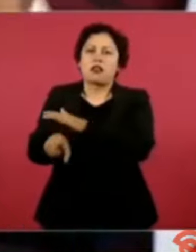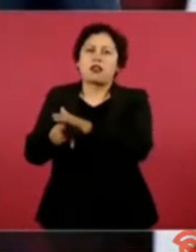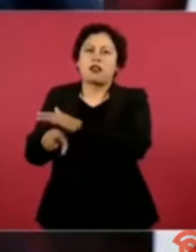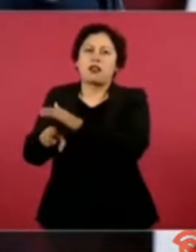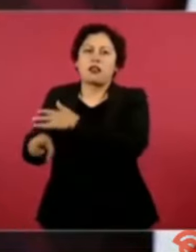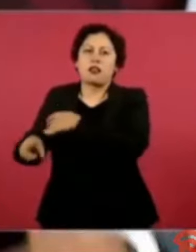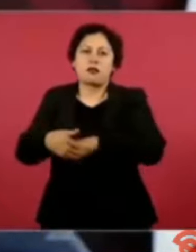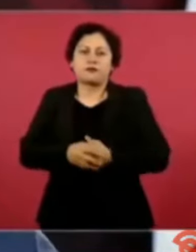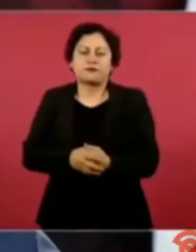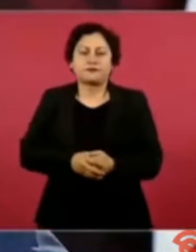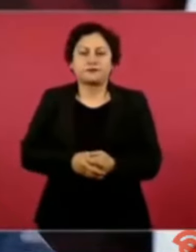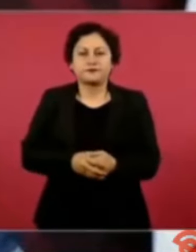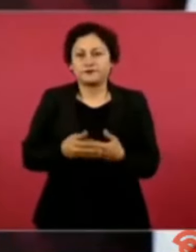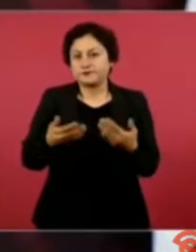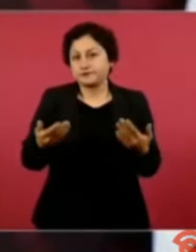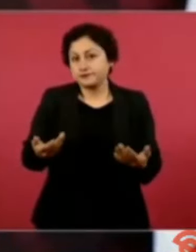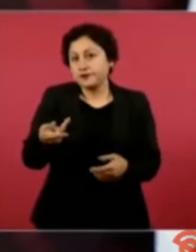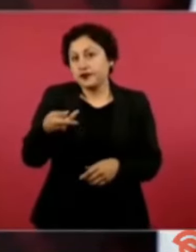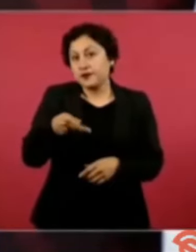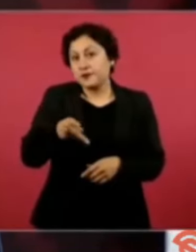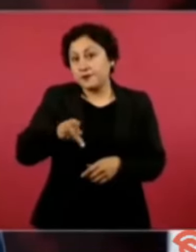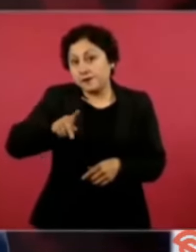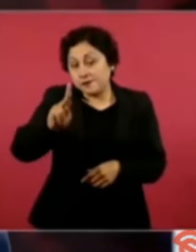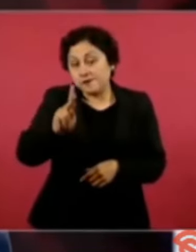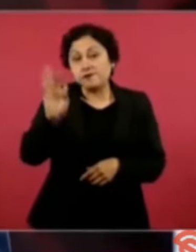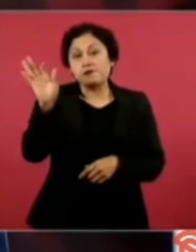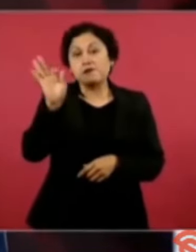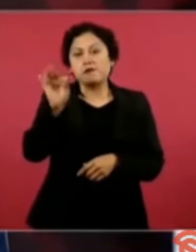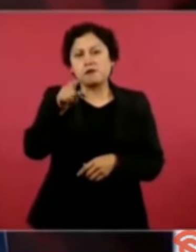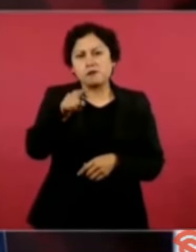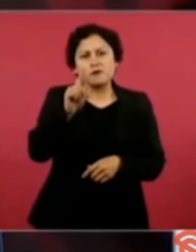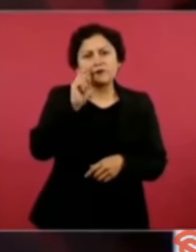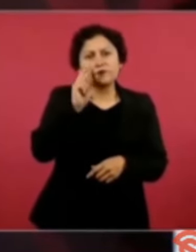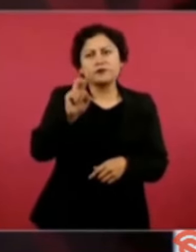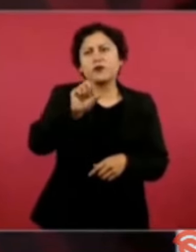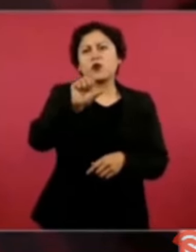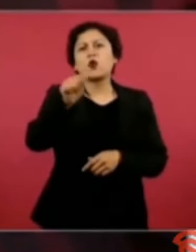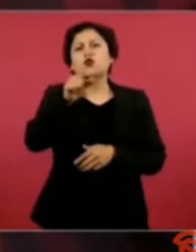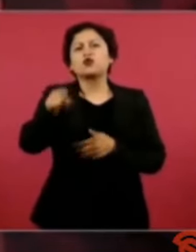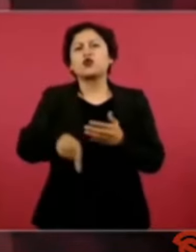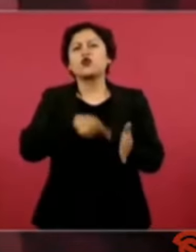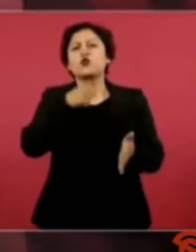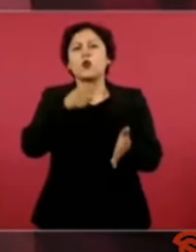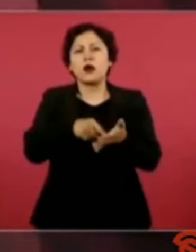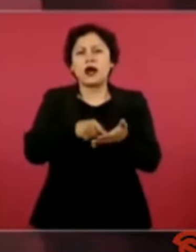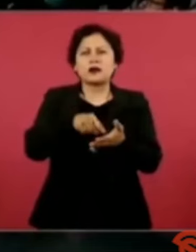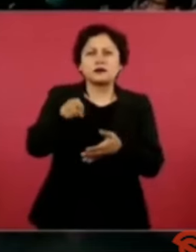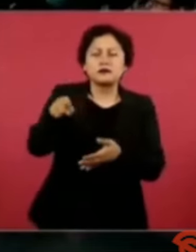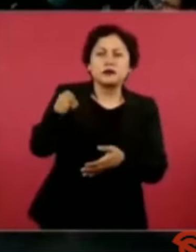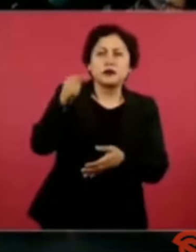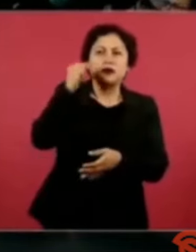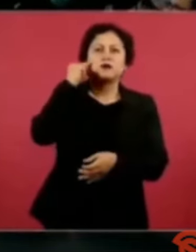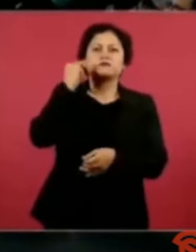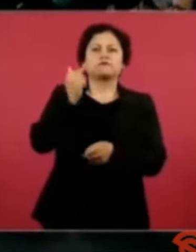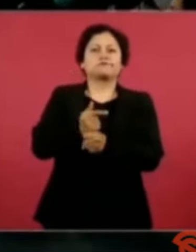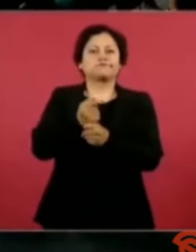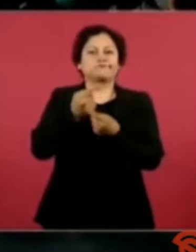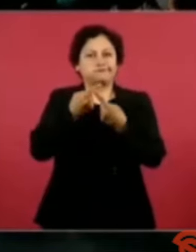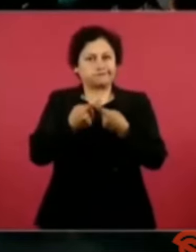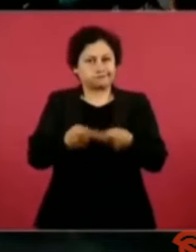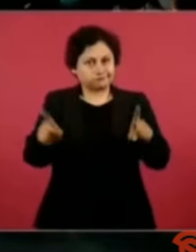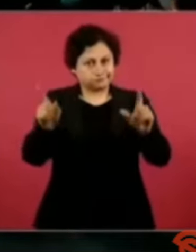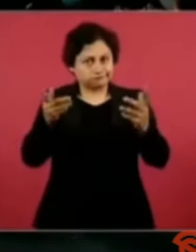ahí las sábanas pues les van a demostrar otra cosa. Es muy sencillo, ¿no? Por esto